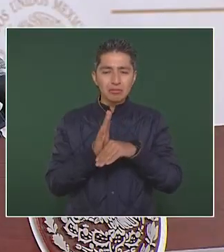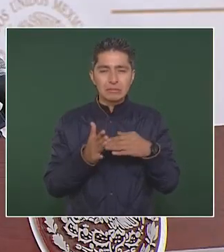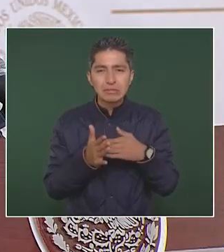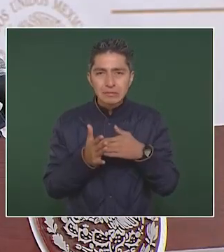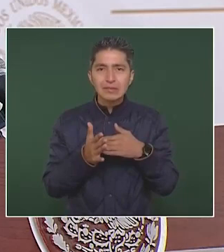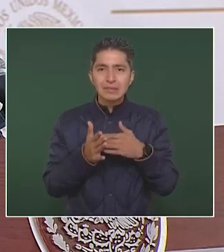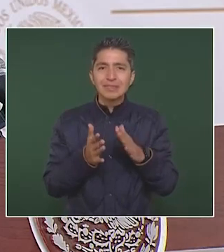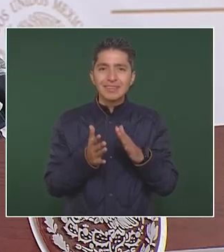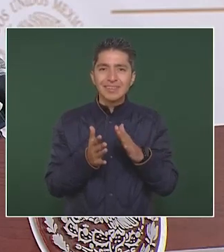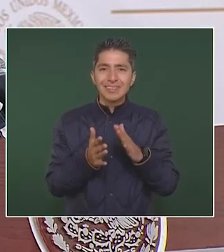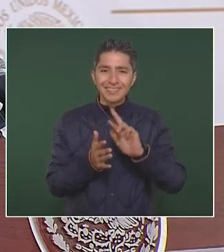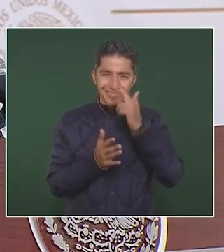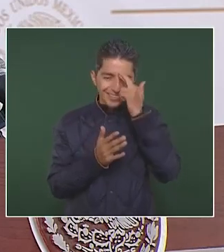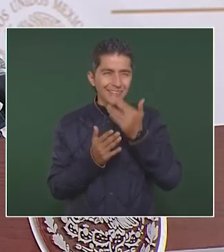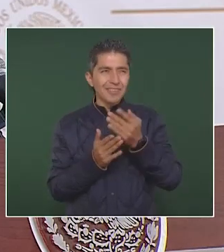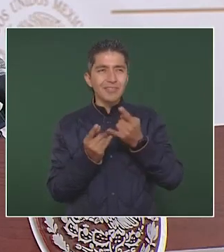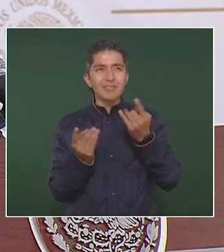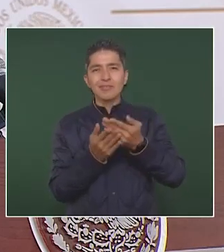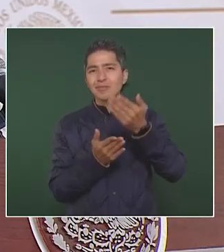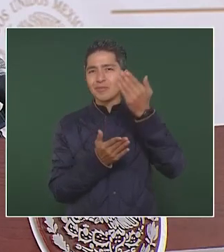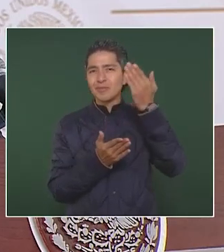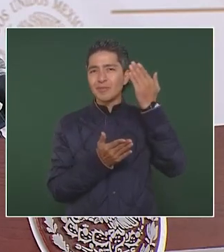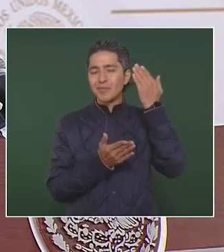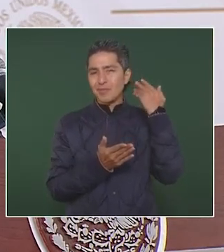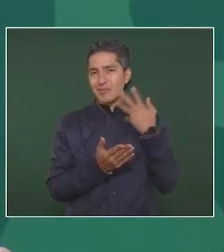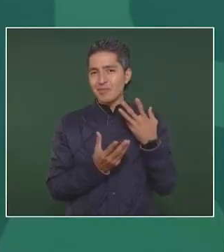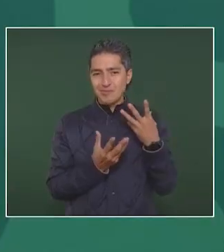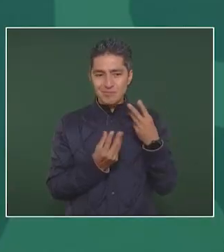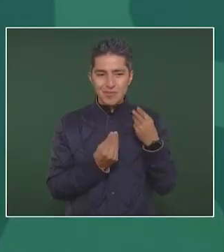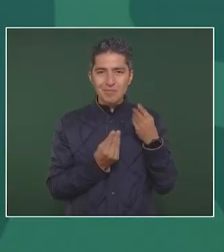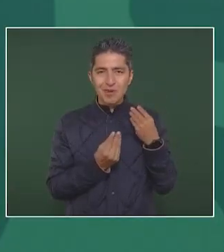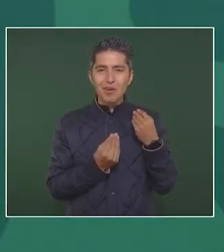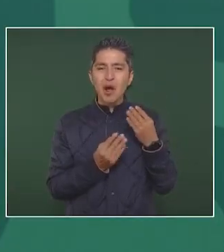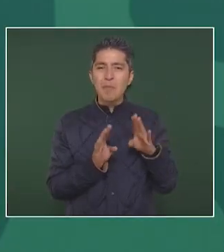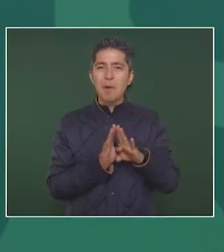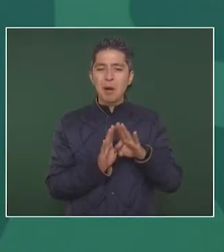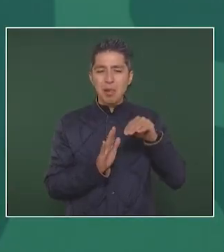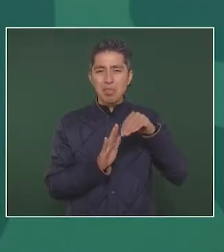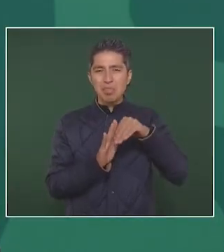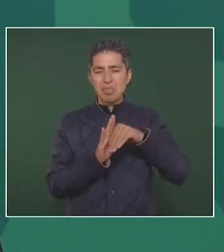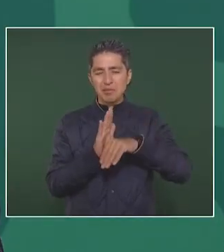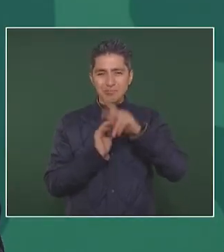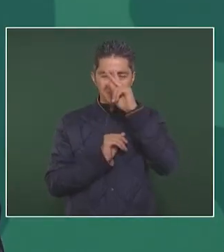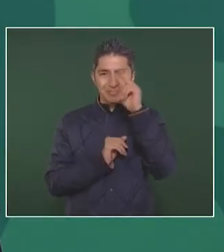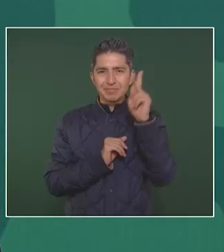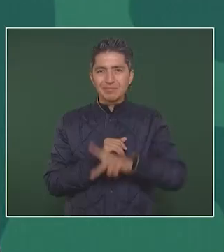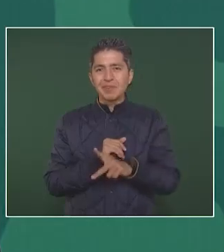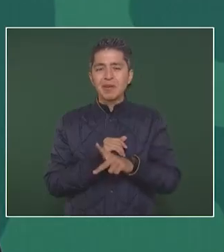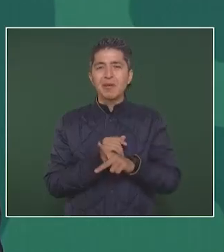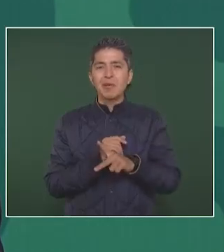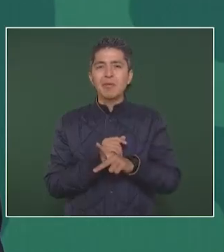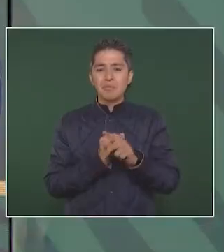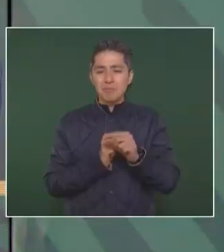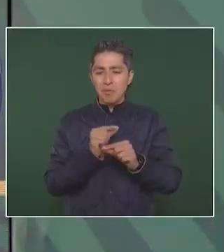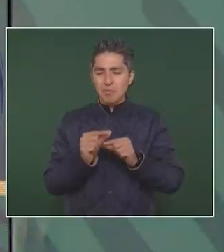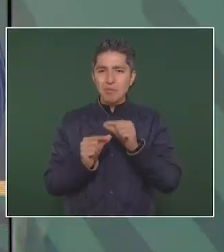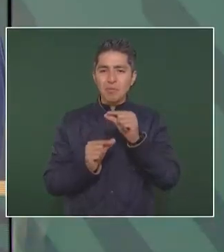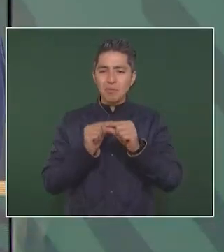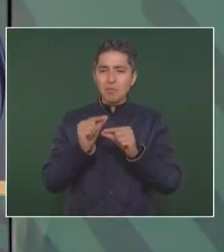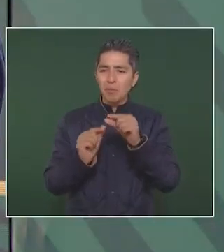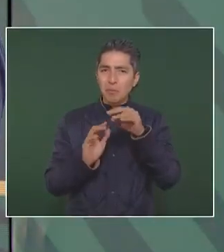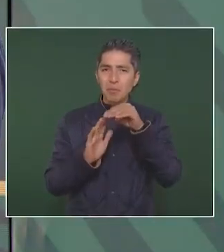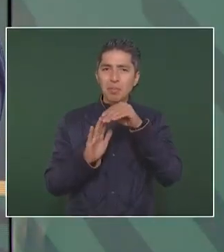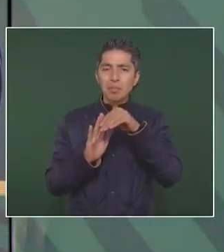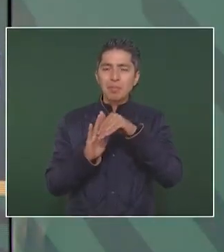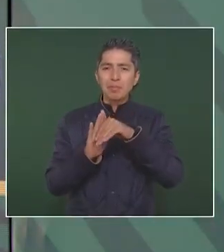que se padecía, un proceso de degradación progresivo